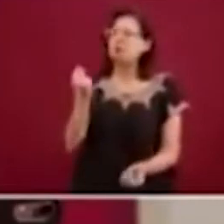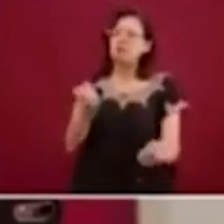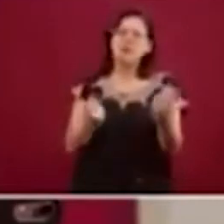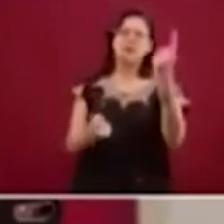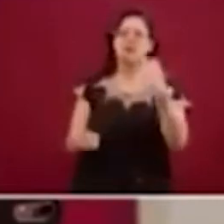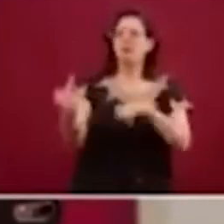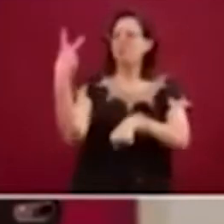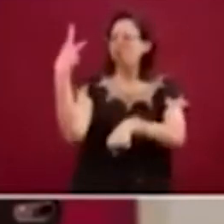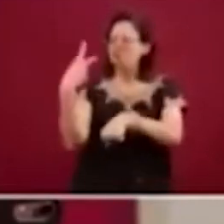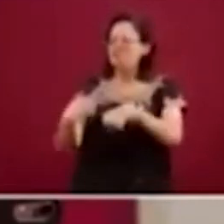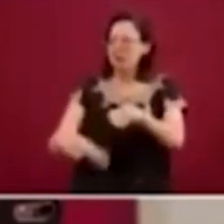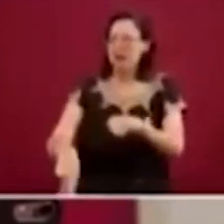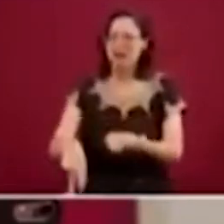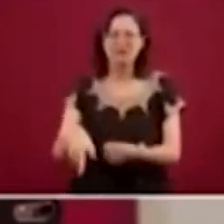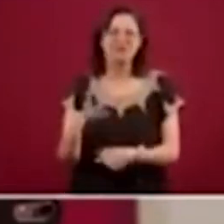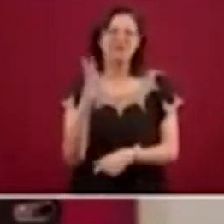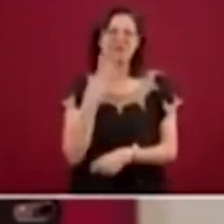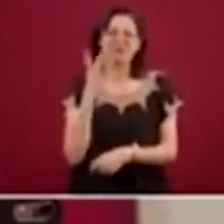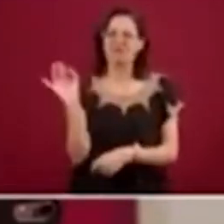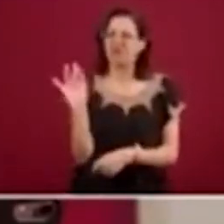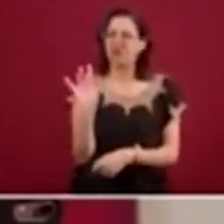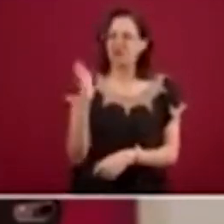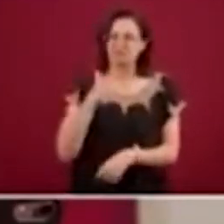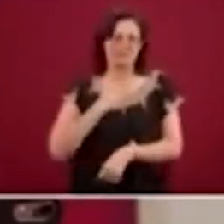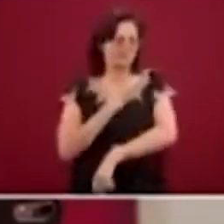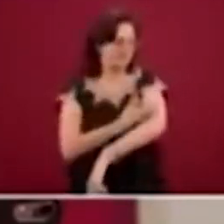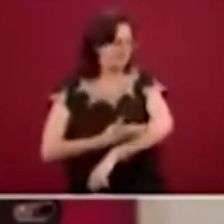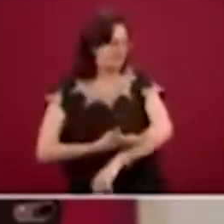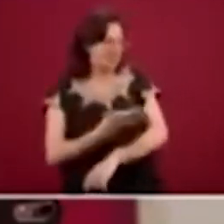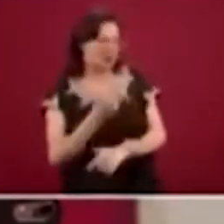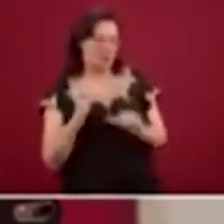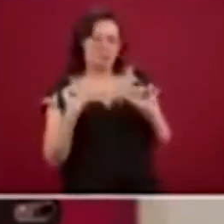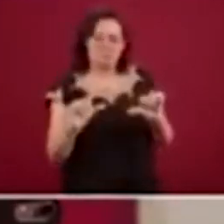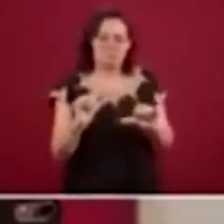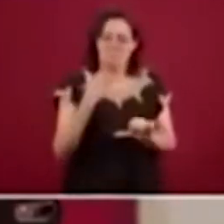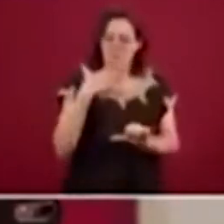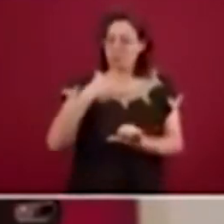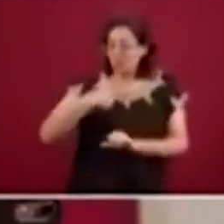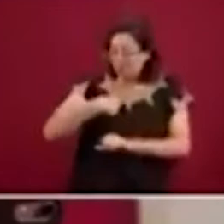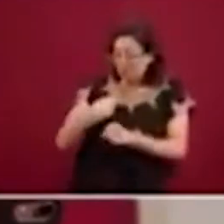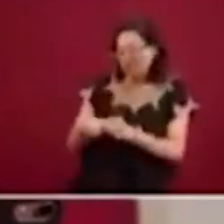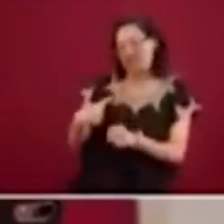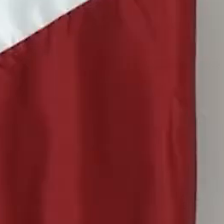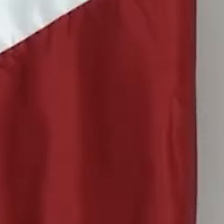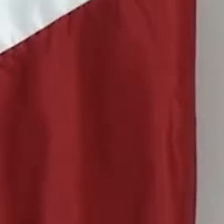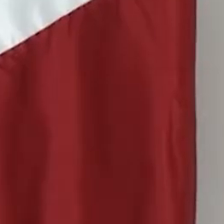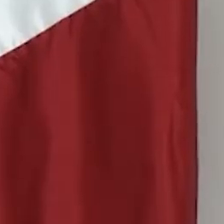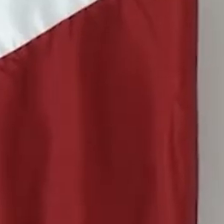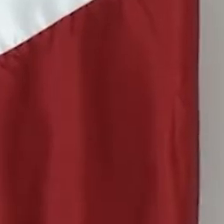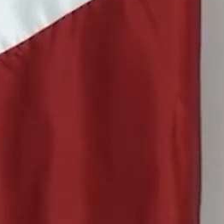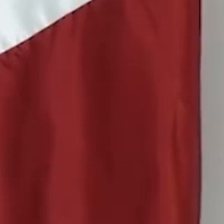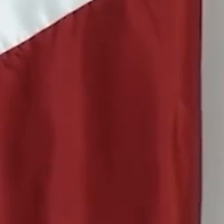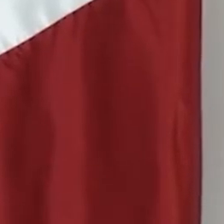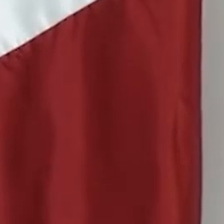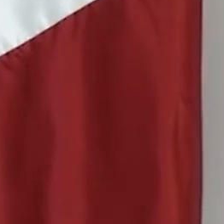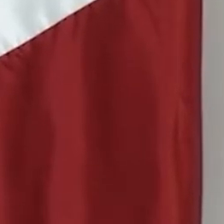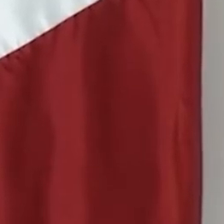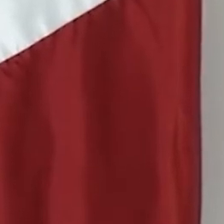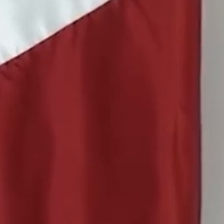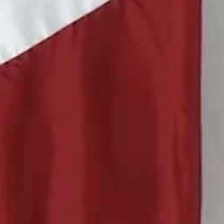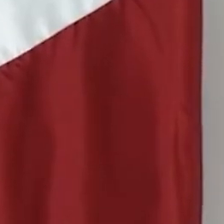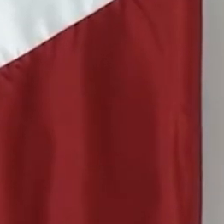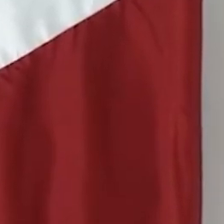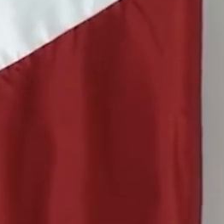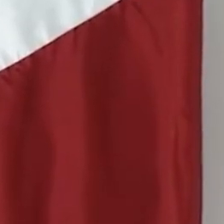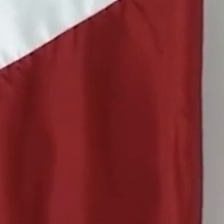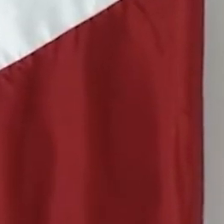que el puesto que desempeña debe ser para un técnico y profesional, no para un político. Mi postura con Gatell sigue siendo la